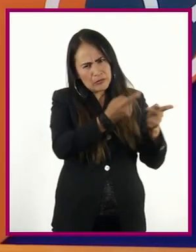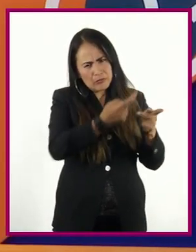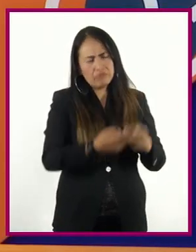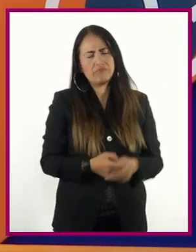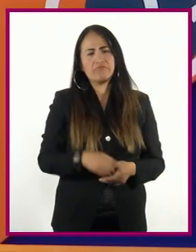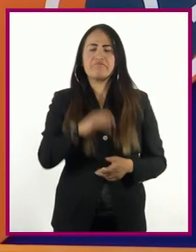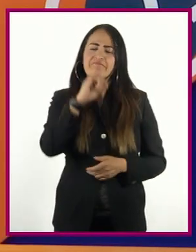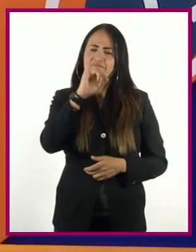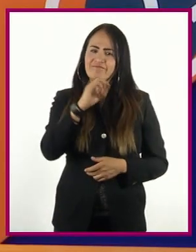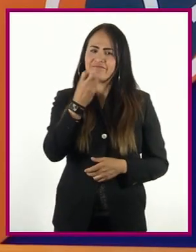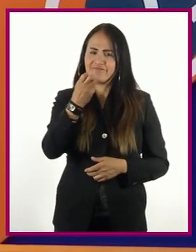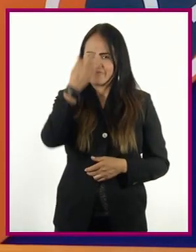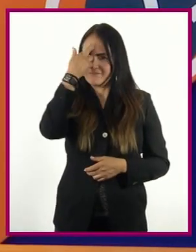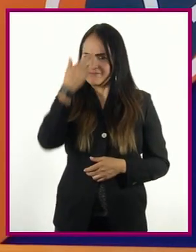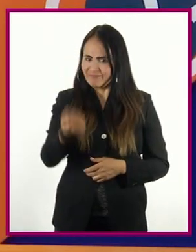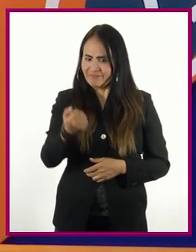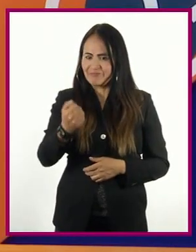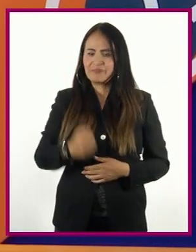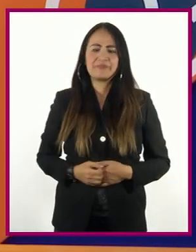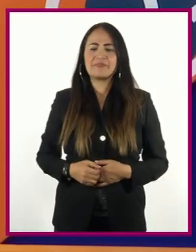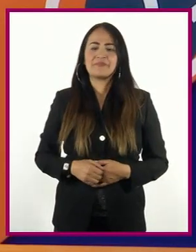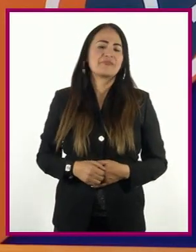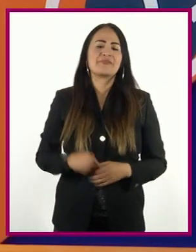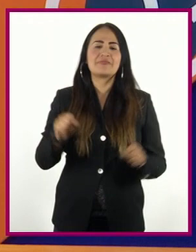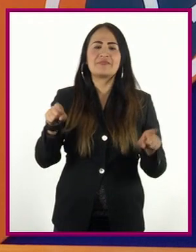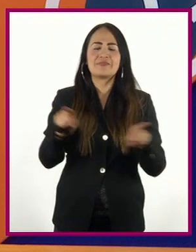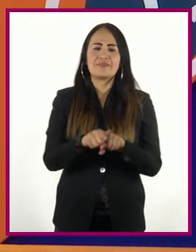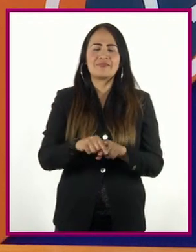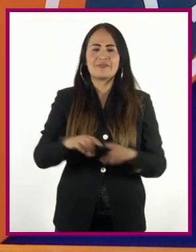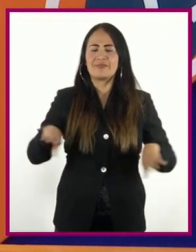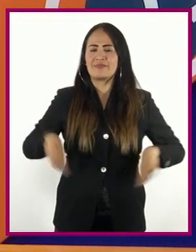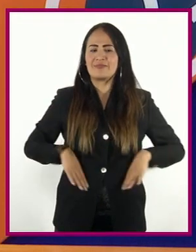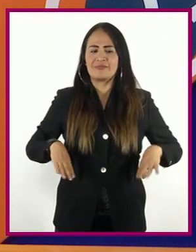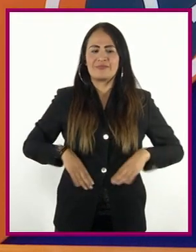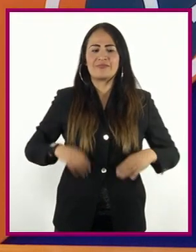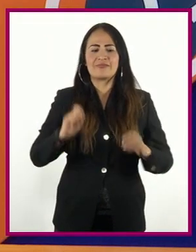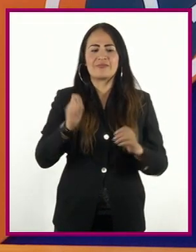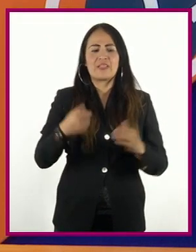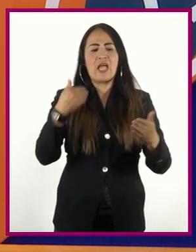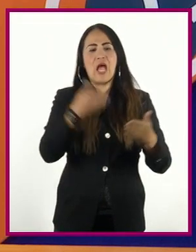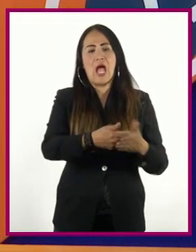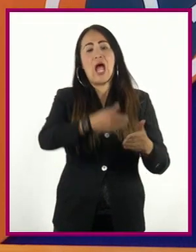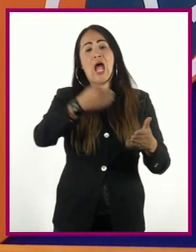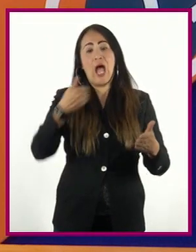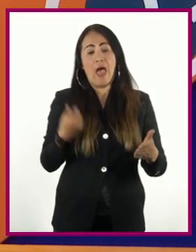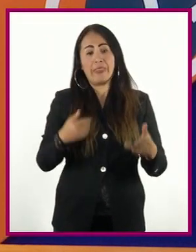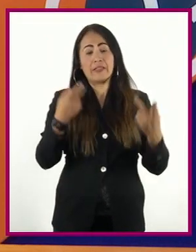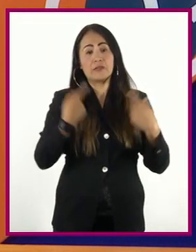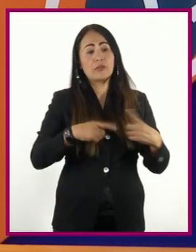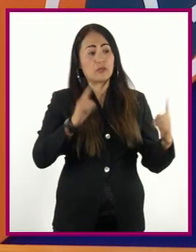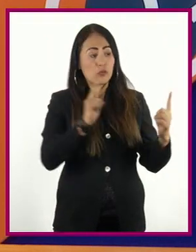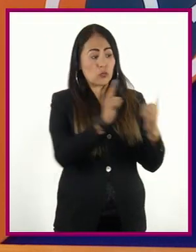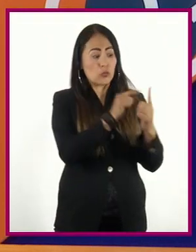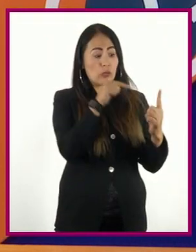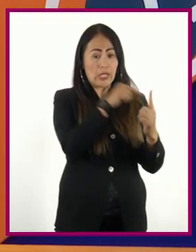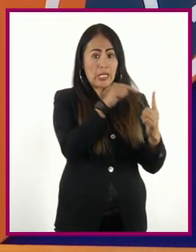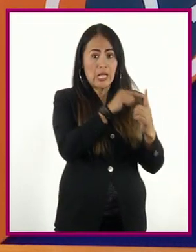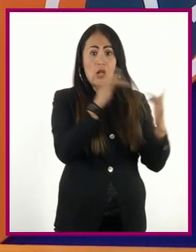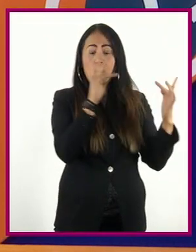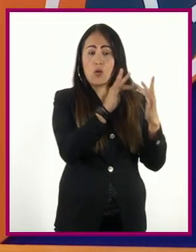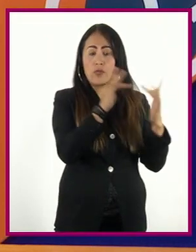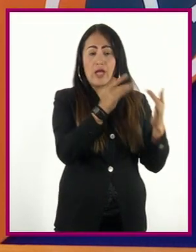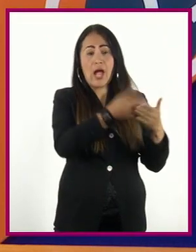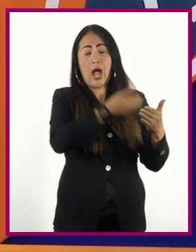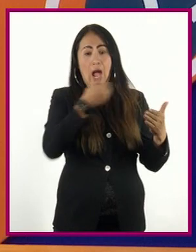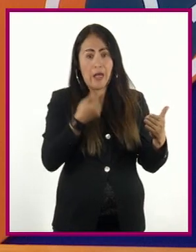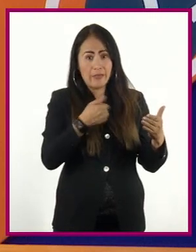esto has mencionado otra característica de la entrevista. Previamente hay que contactar al entrevistado o entrevistada para